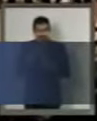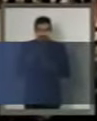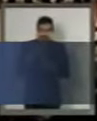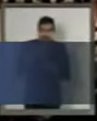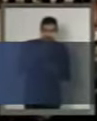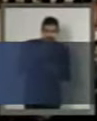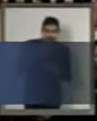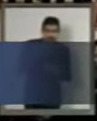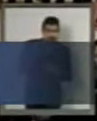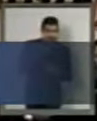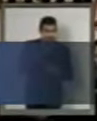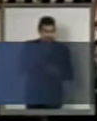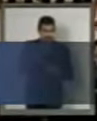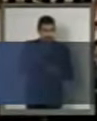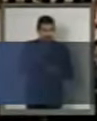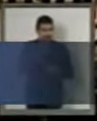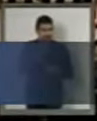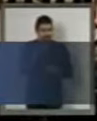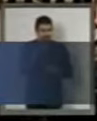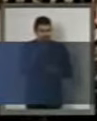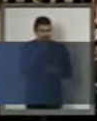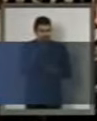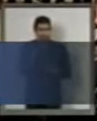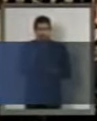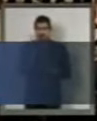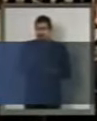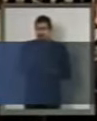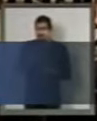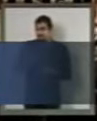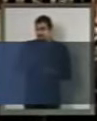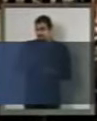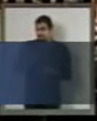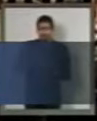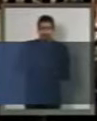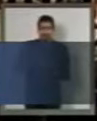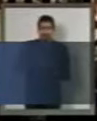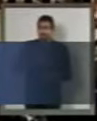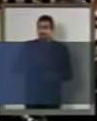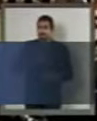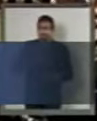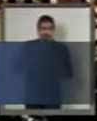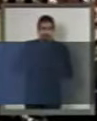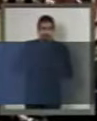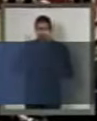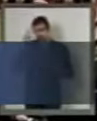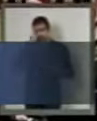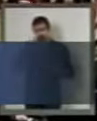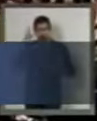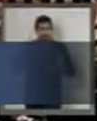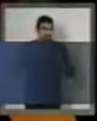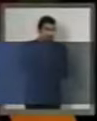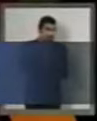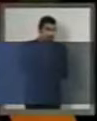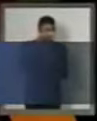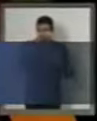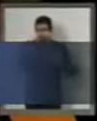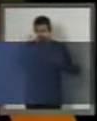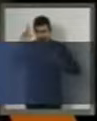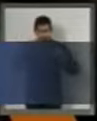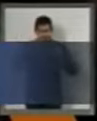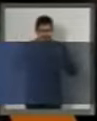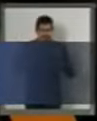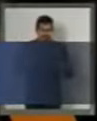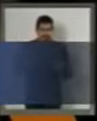una mujer, cosa que, por cierto, ni las propias senadoras de los cuatro grupos parlamentarios